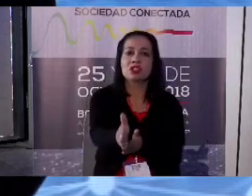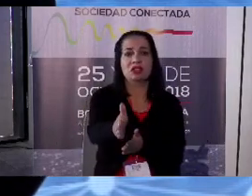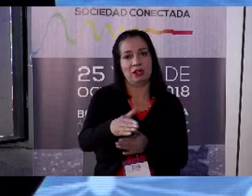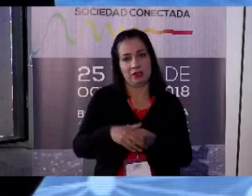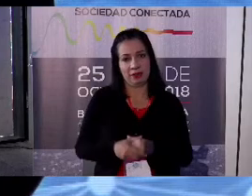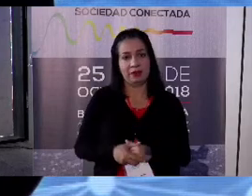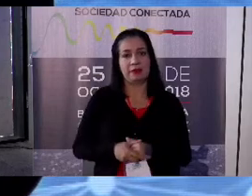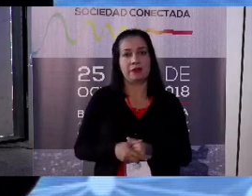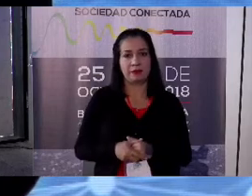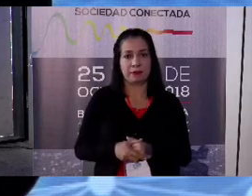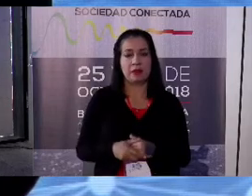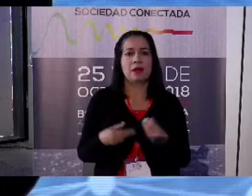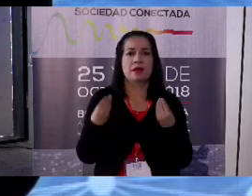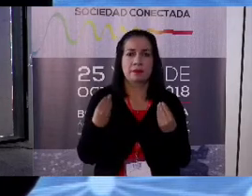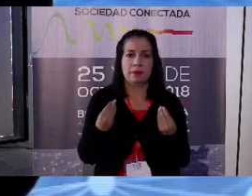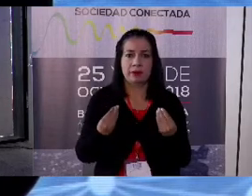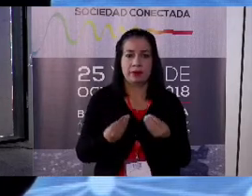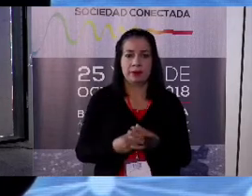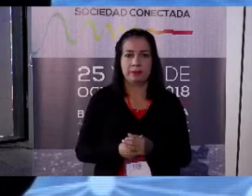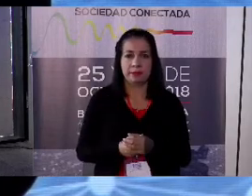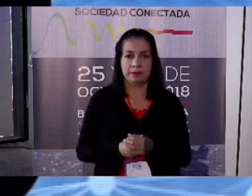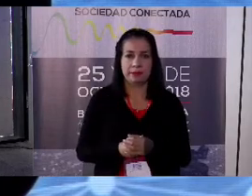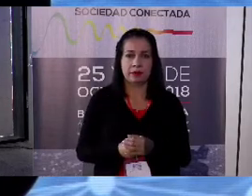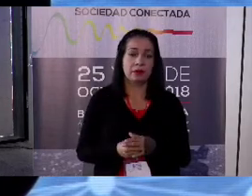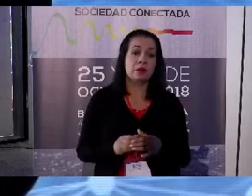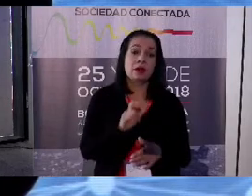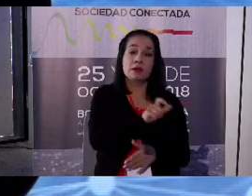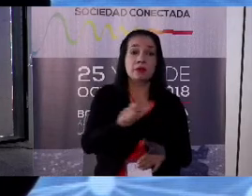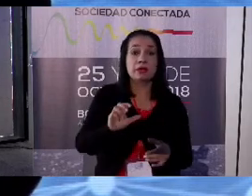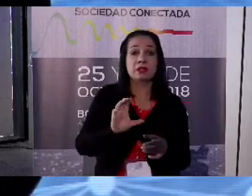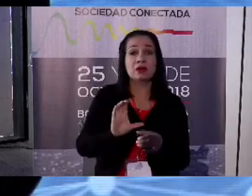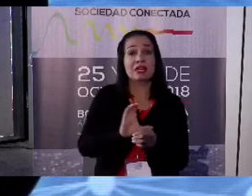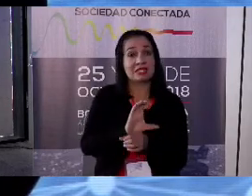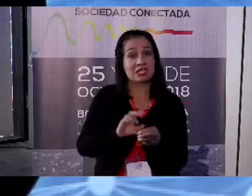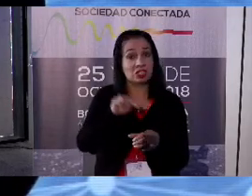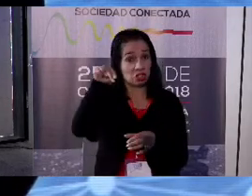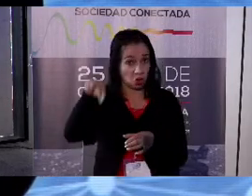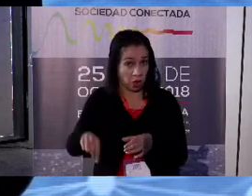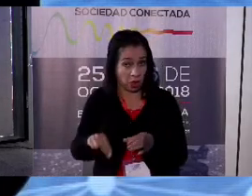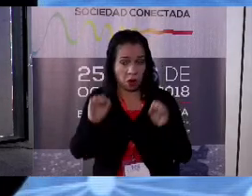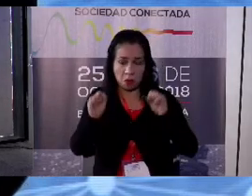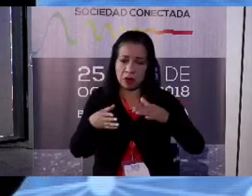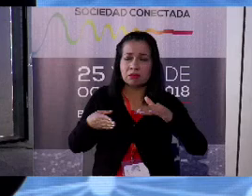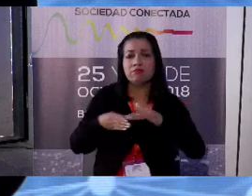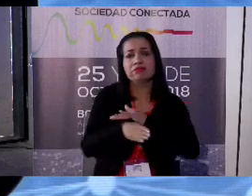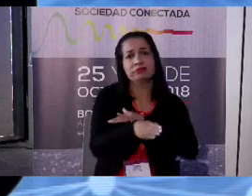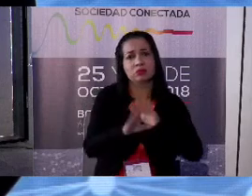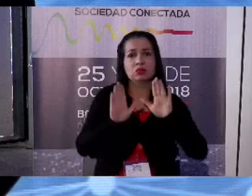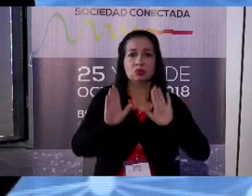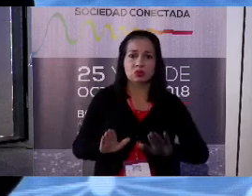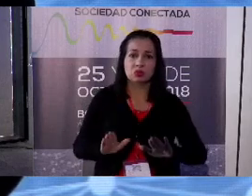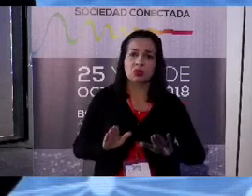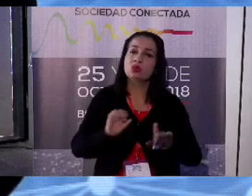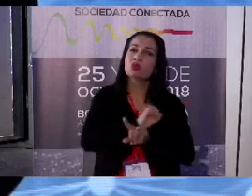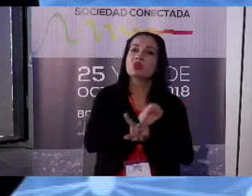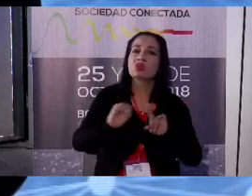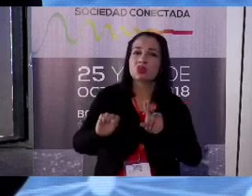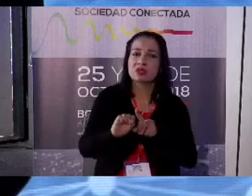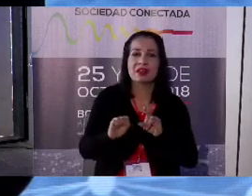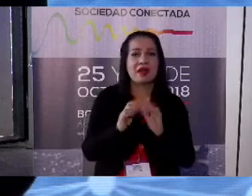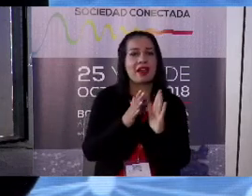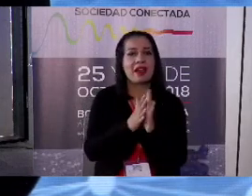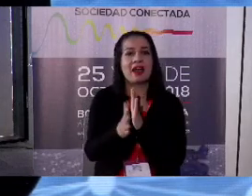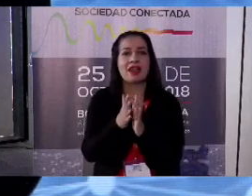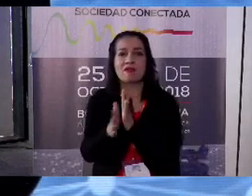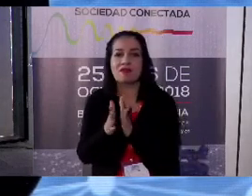sostenible para qué para que el ciudadano pueda acceder a esa a la sociedad de la información y